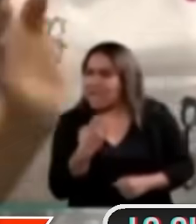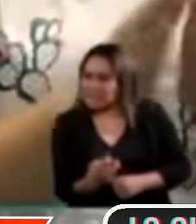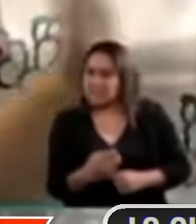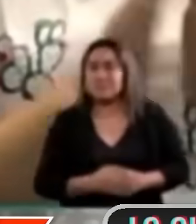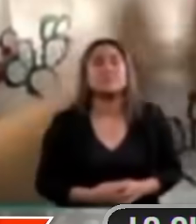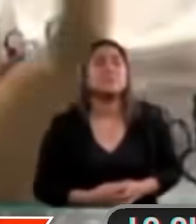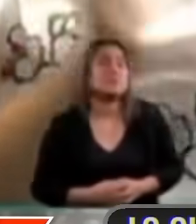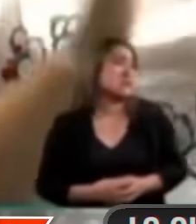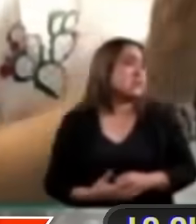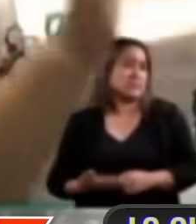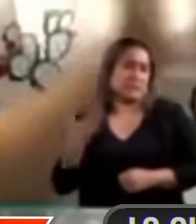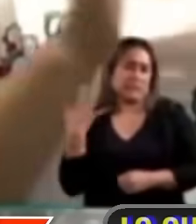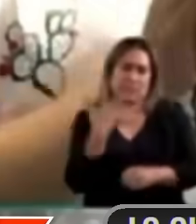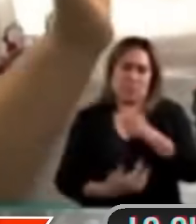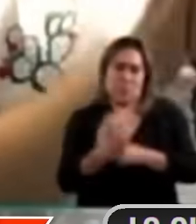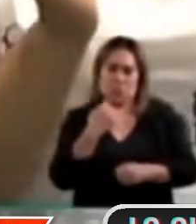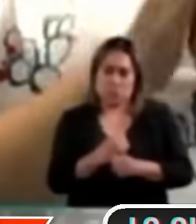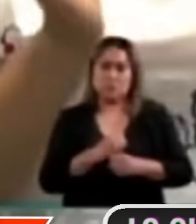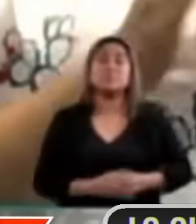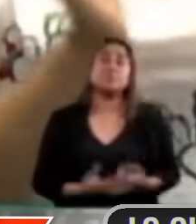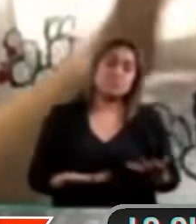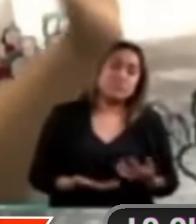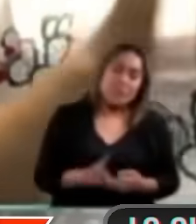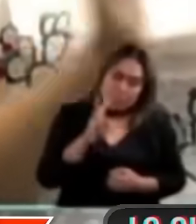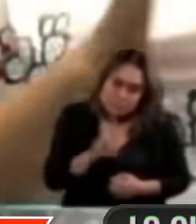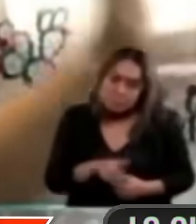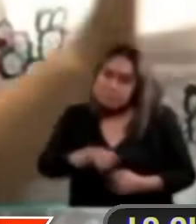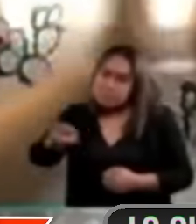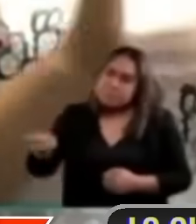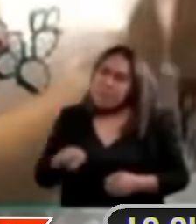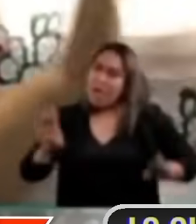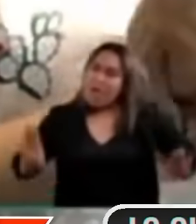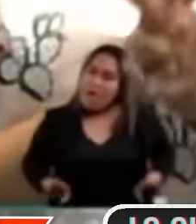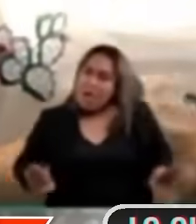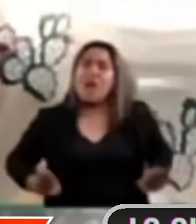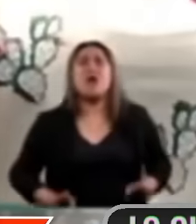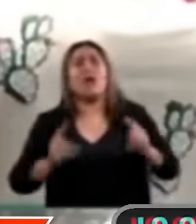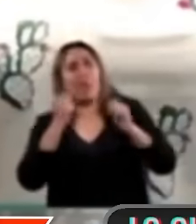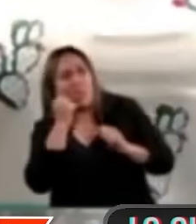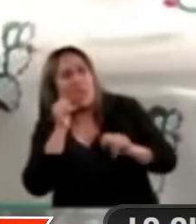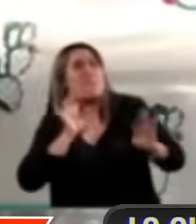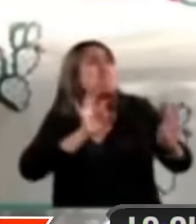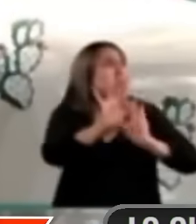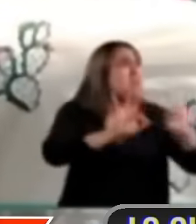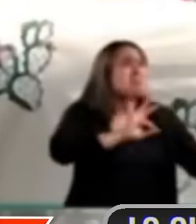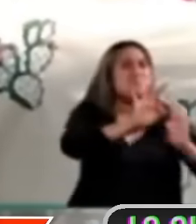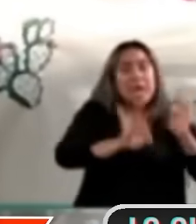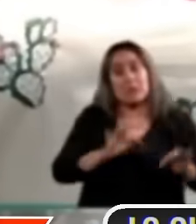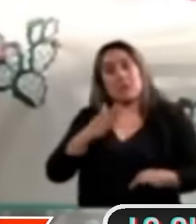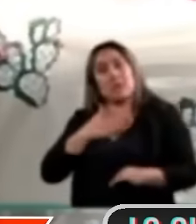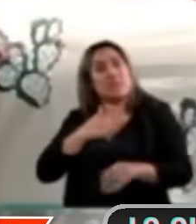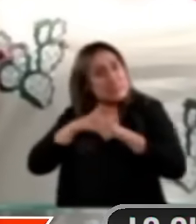los últimos 5 años se han dedicado a confrontar, polarizan por defender sus